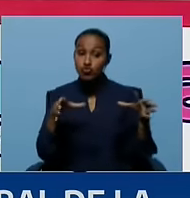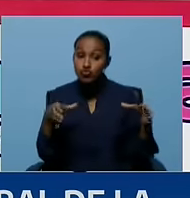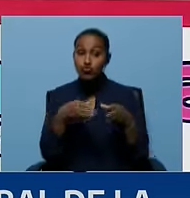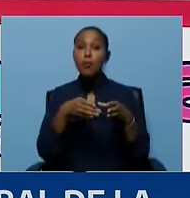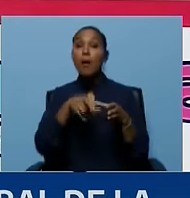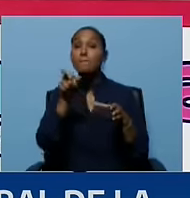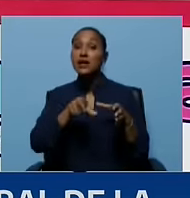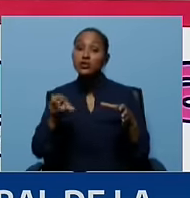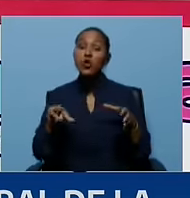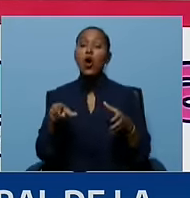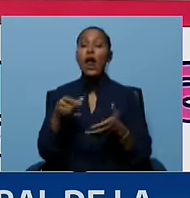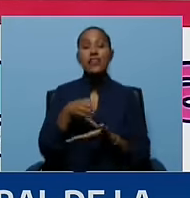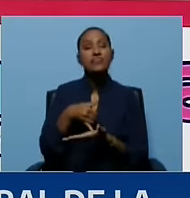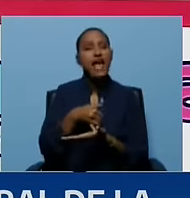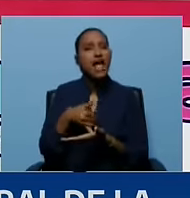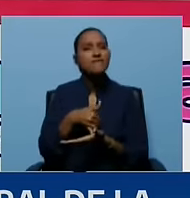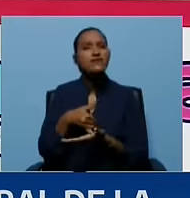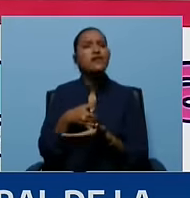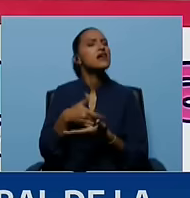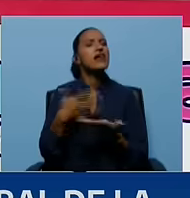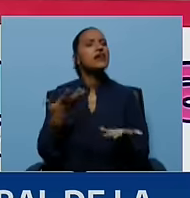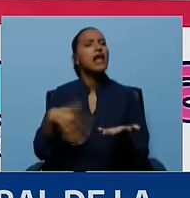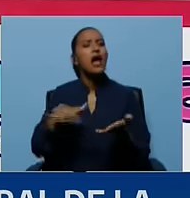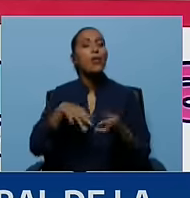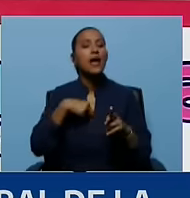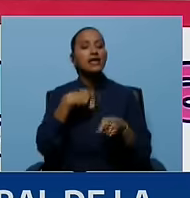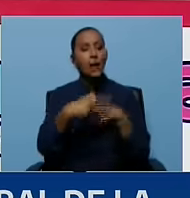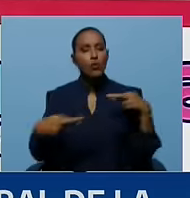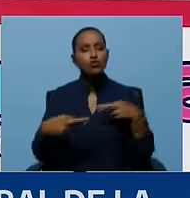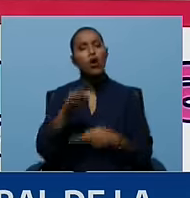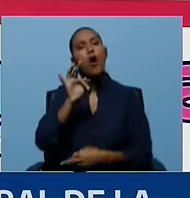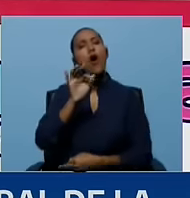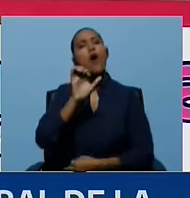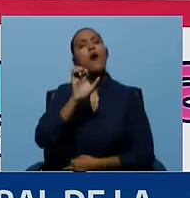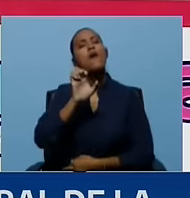que estaban en la Revolución Federal de Zamora.